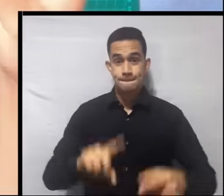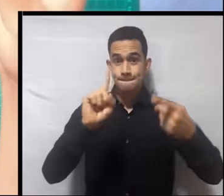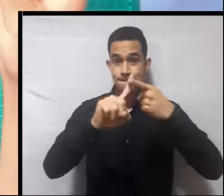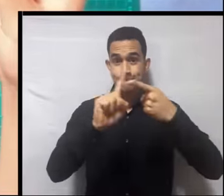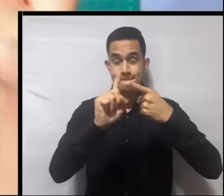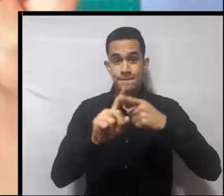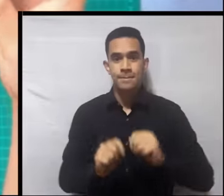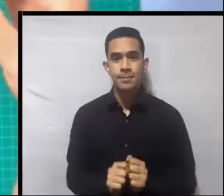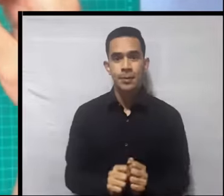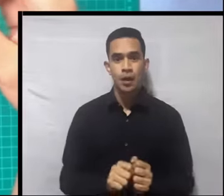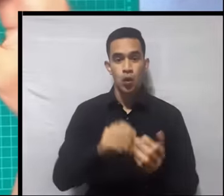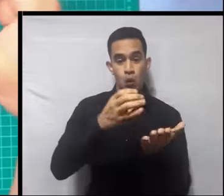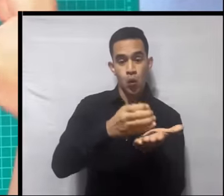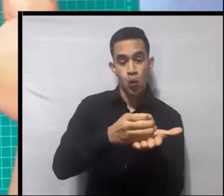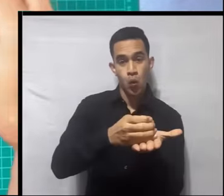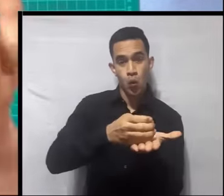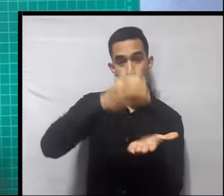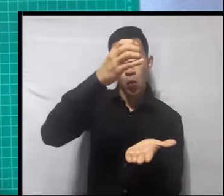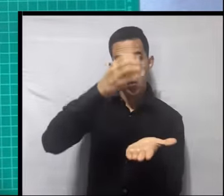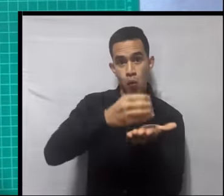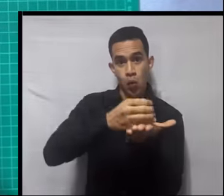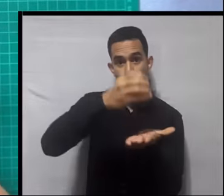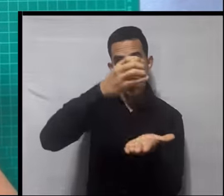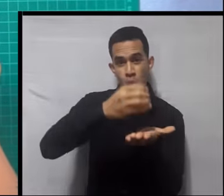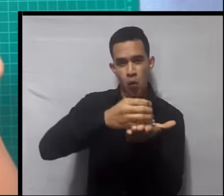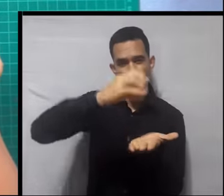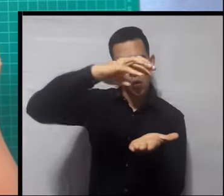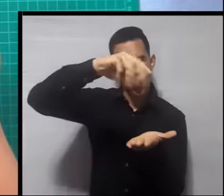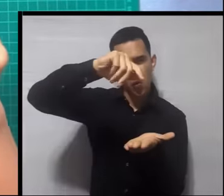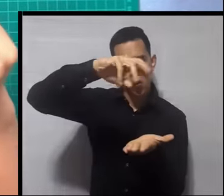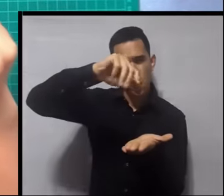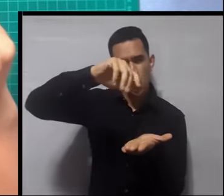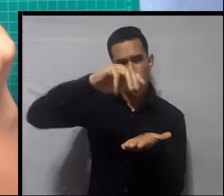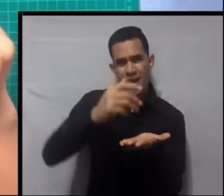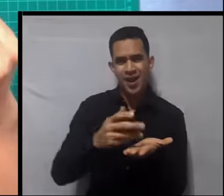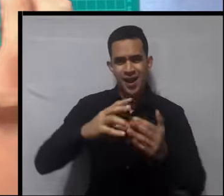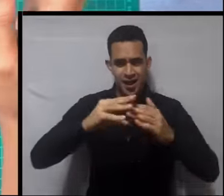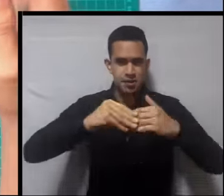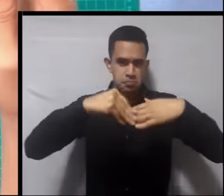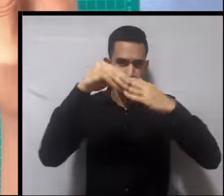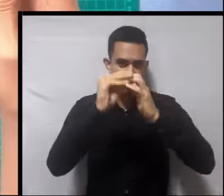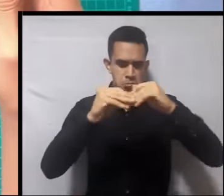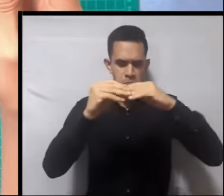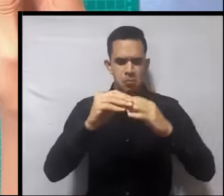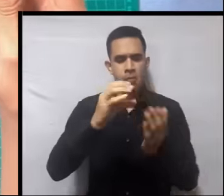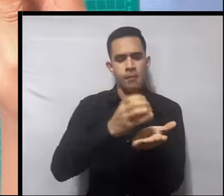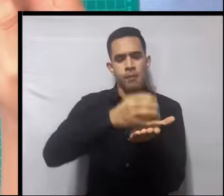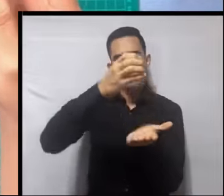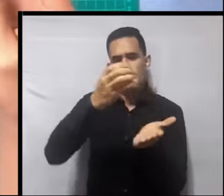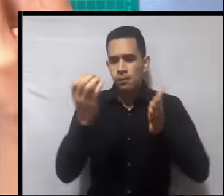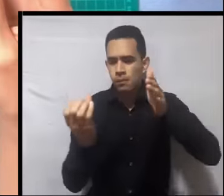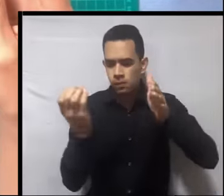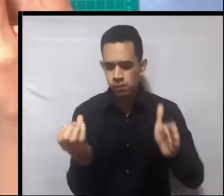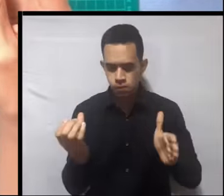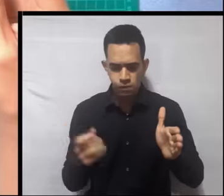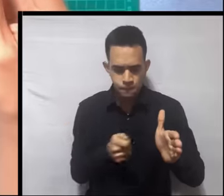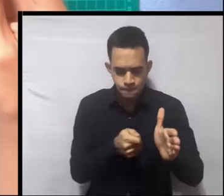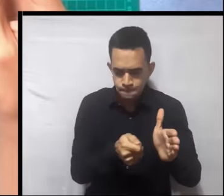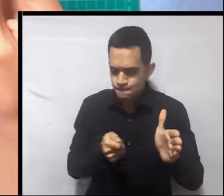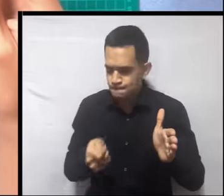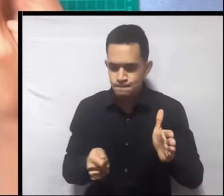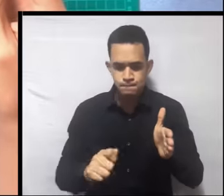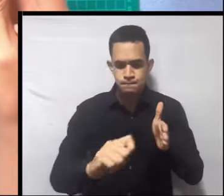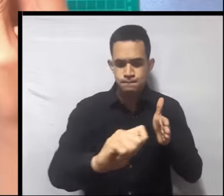primer paso es hacer 4 agujeros en la parte inferior de la botella. Utilizaremos la herramienta que más se nos facilite.